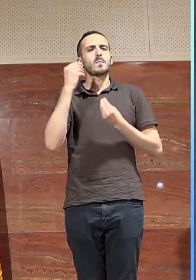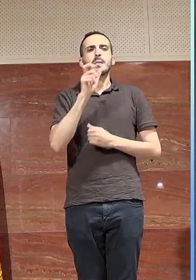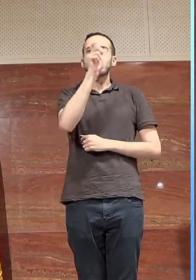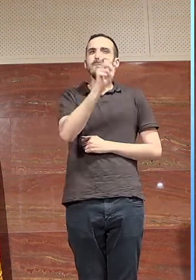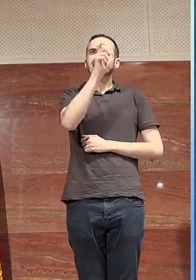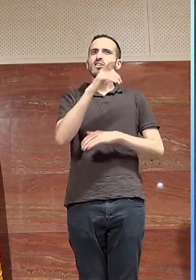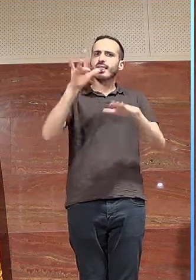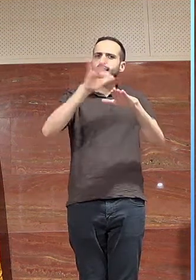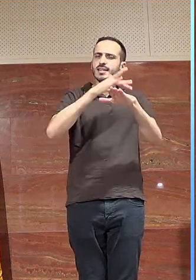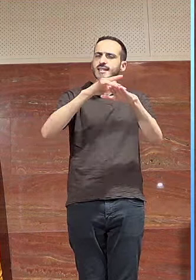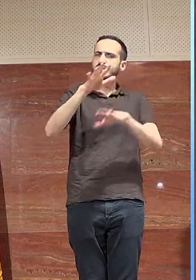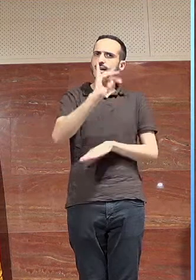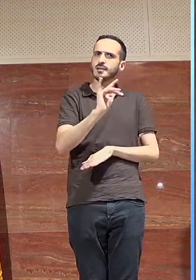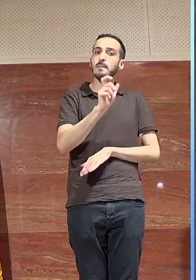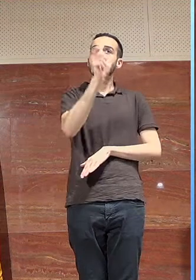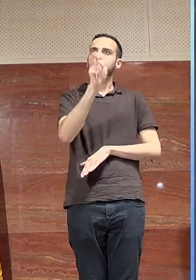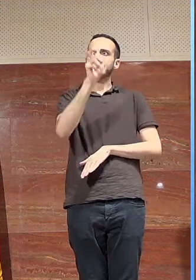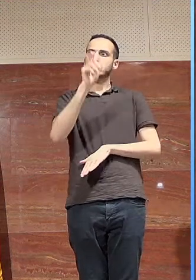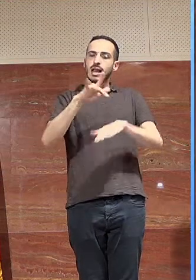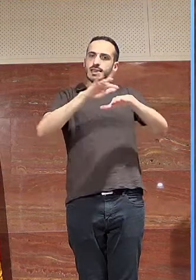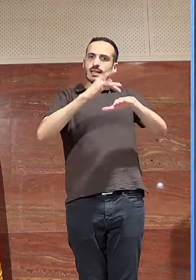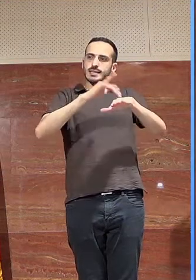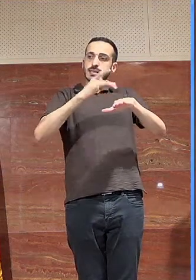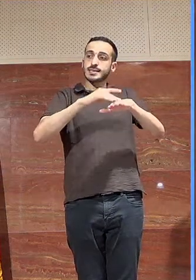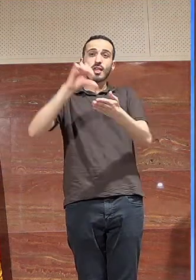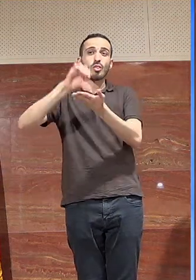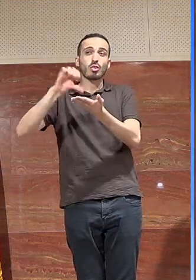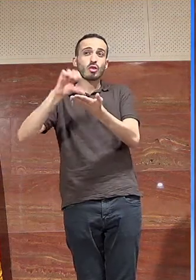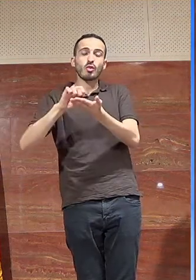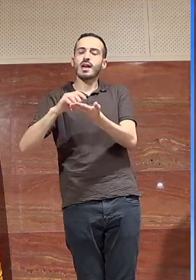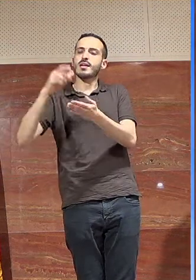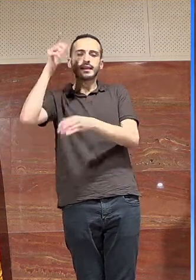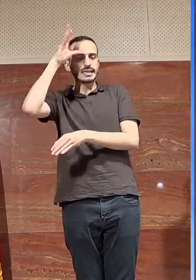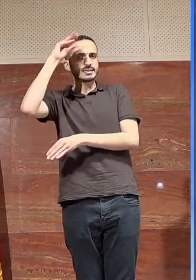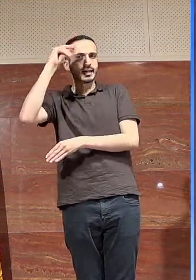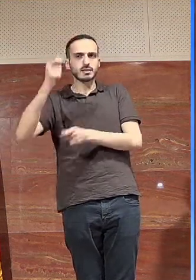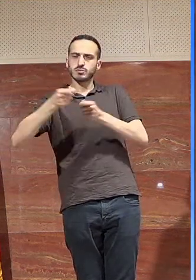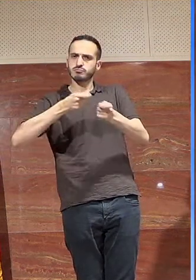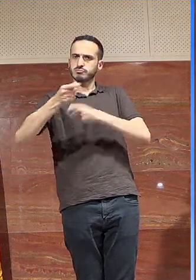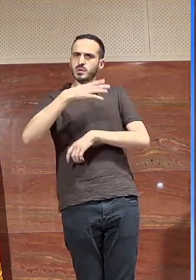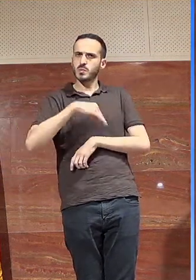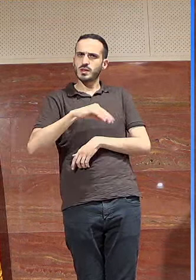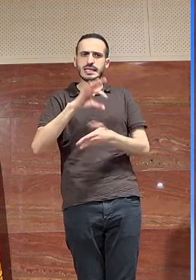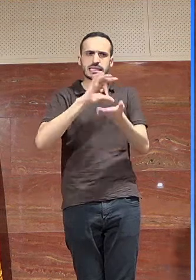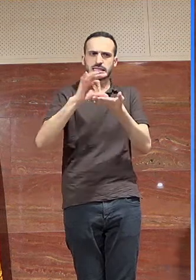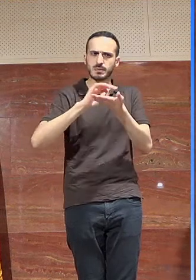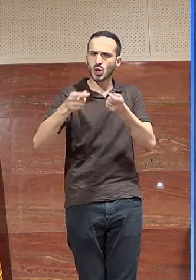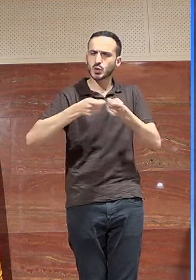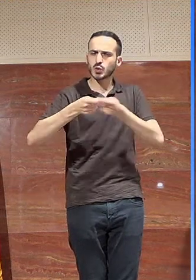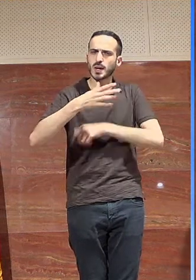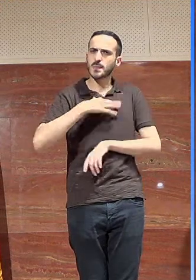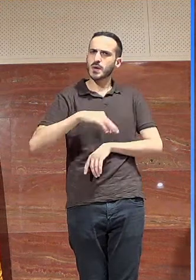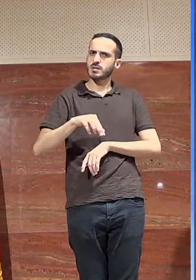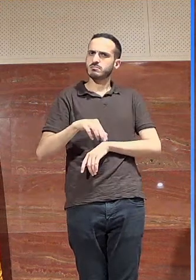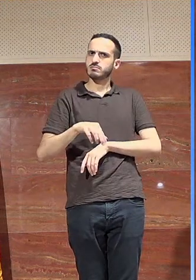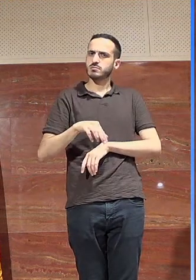que permitan utilizar una ciudad inteligente, que permitan optimizar el uso de sus servicios?